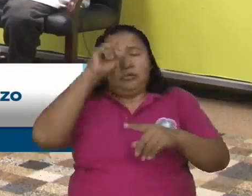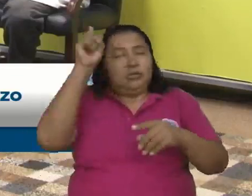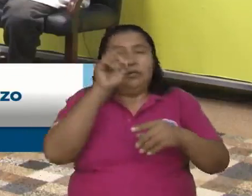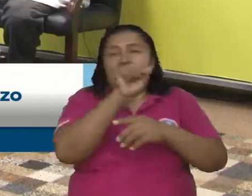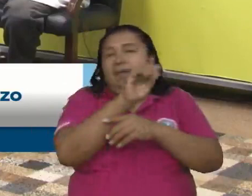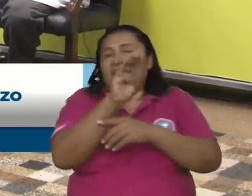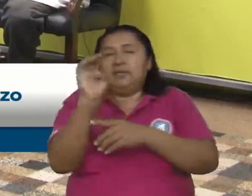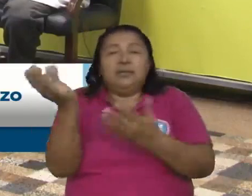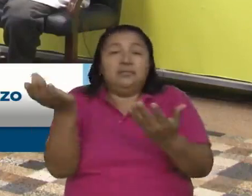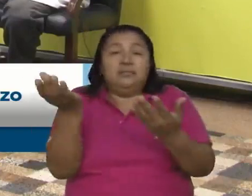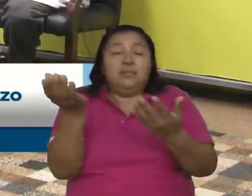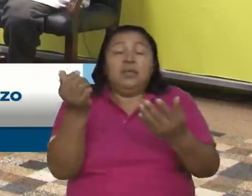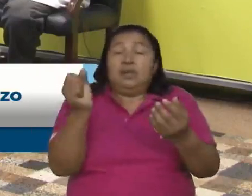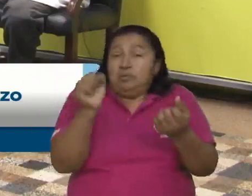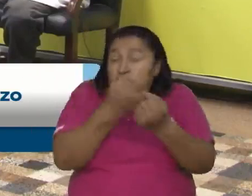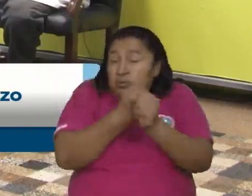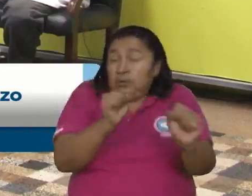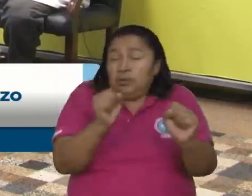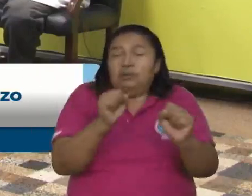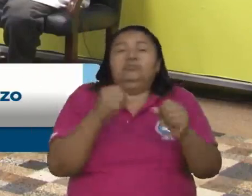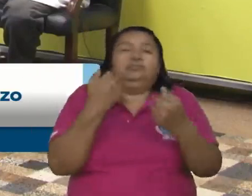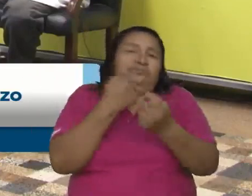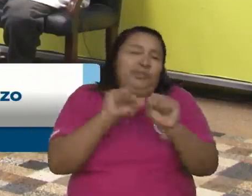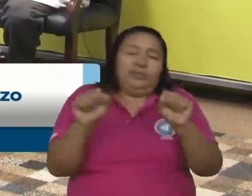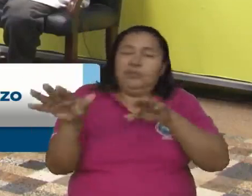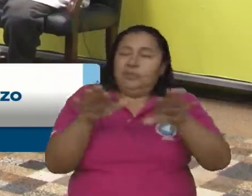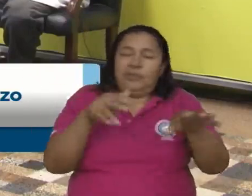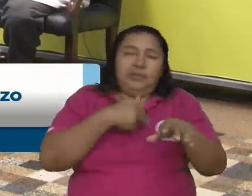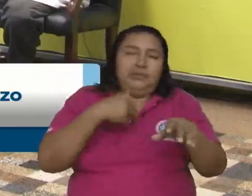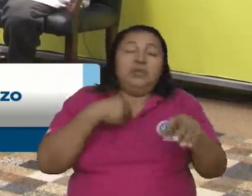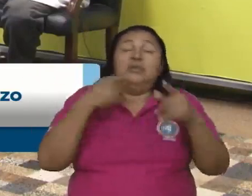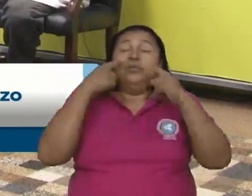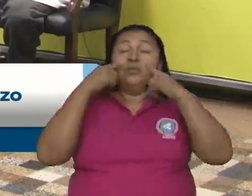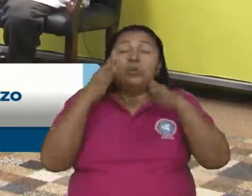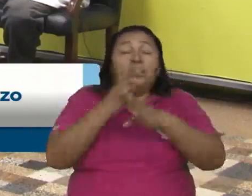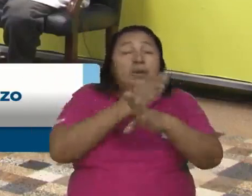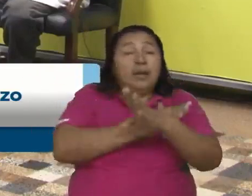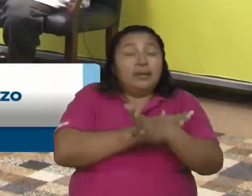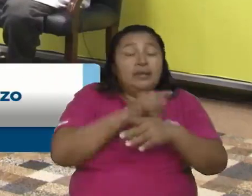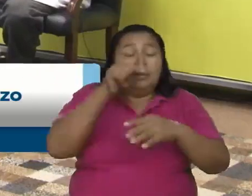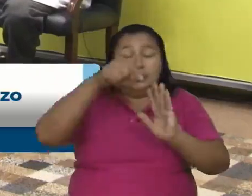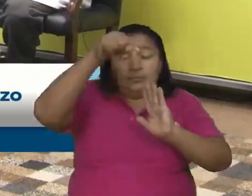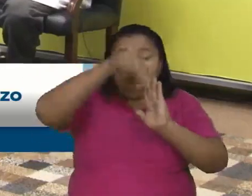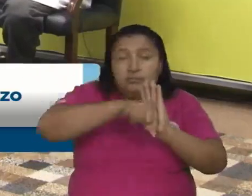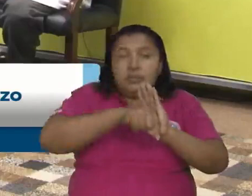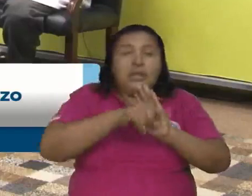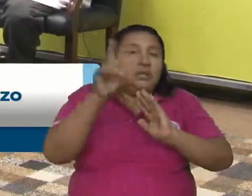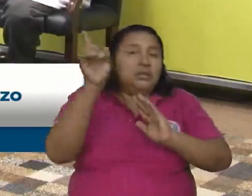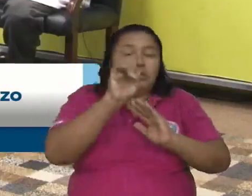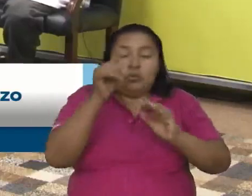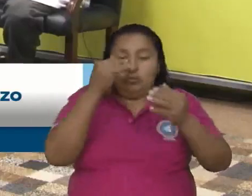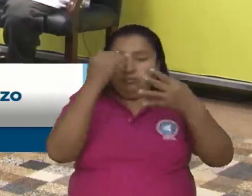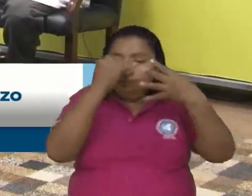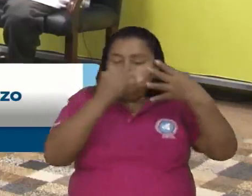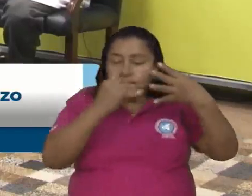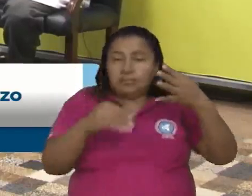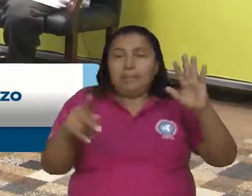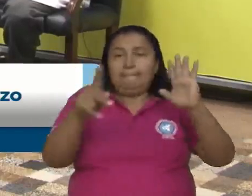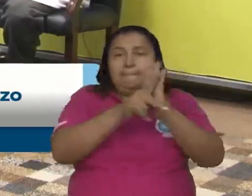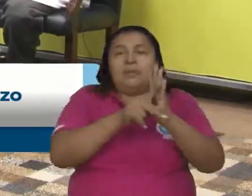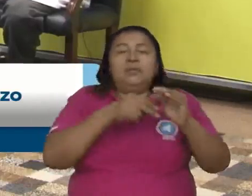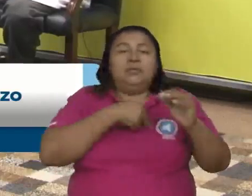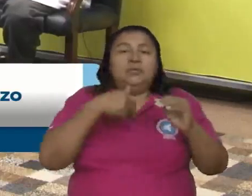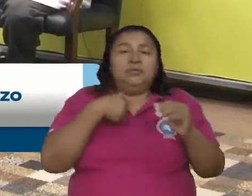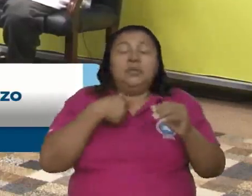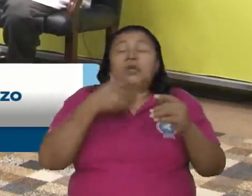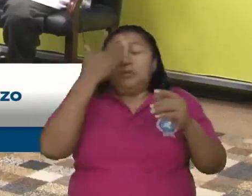posible? Imposible. Entonces, yo no voy a poder hacer prevención de trombosis venosa profunda si no estratifico el riesgo. Yo tengo